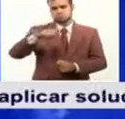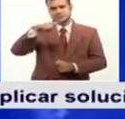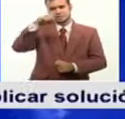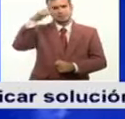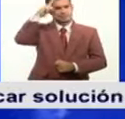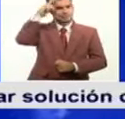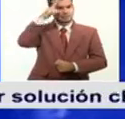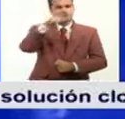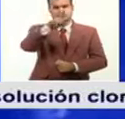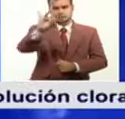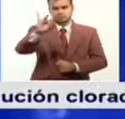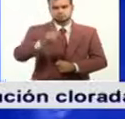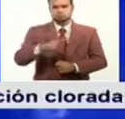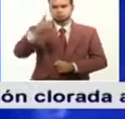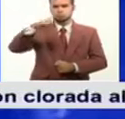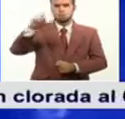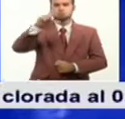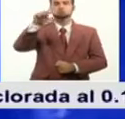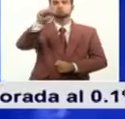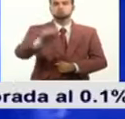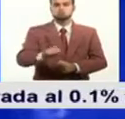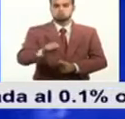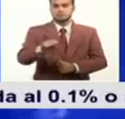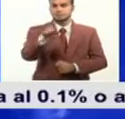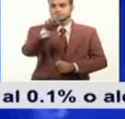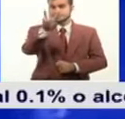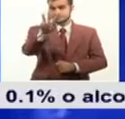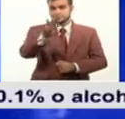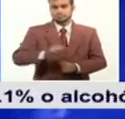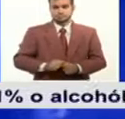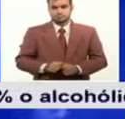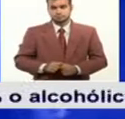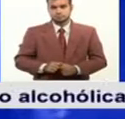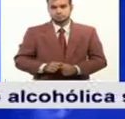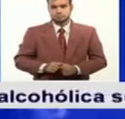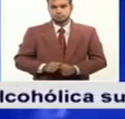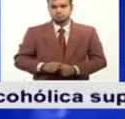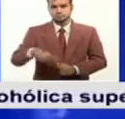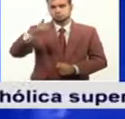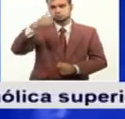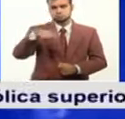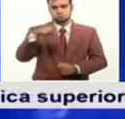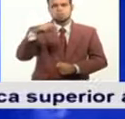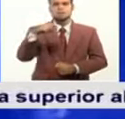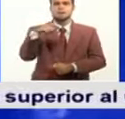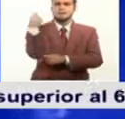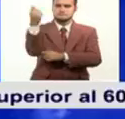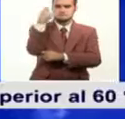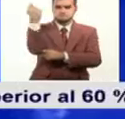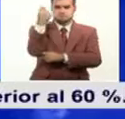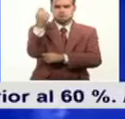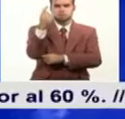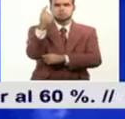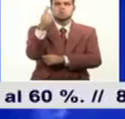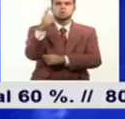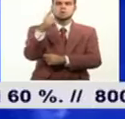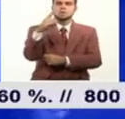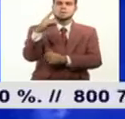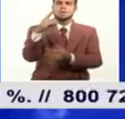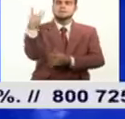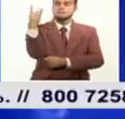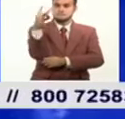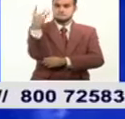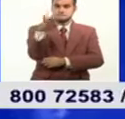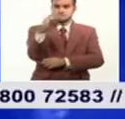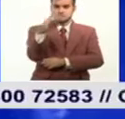17, Consolación del Sur con 3 y Mantua, La Palma, Guana y San Juan y Martínez con 1